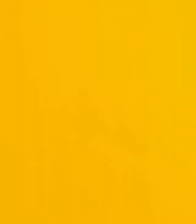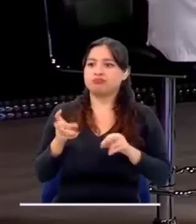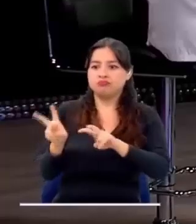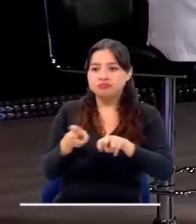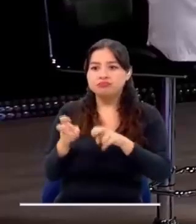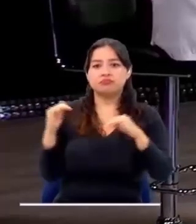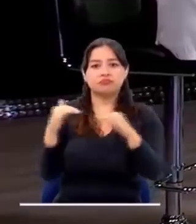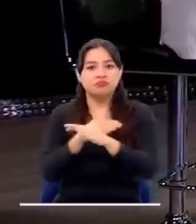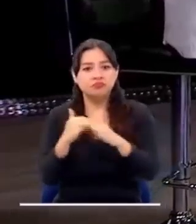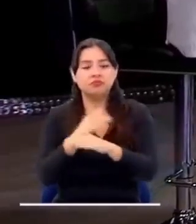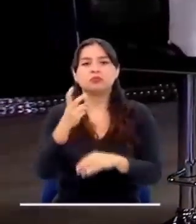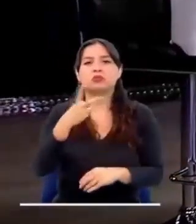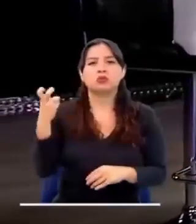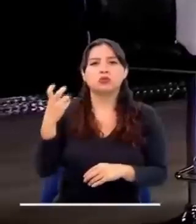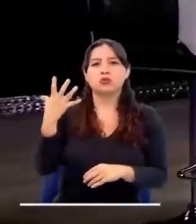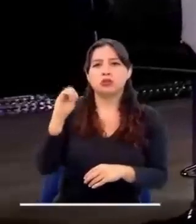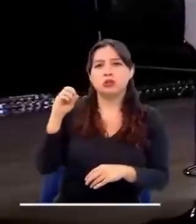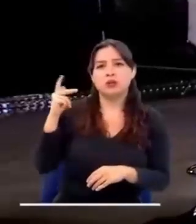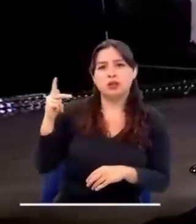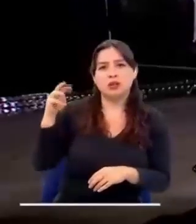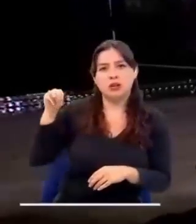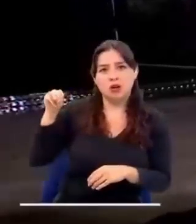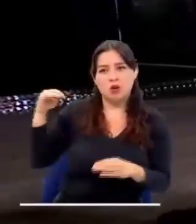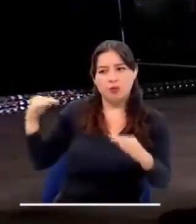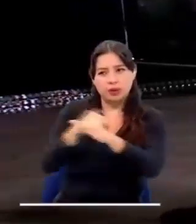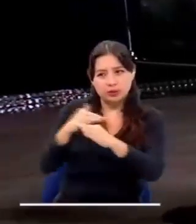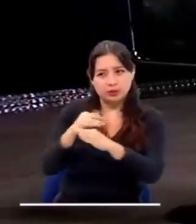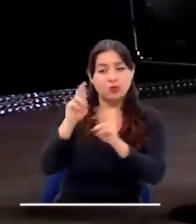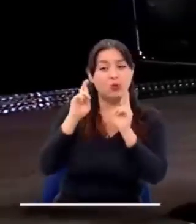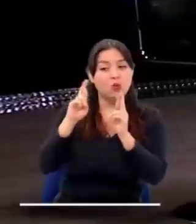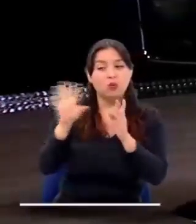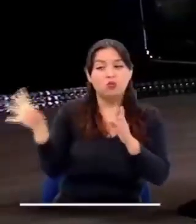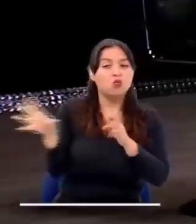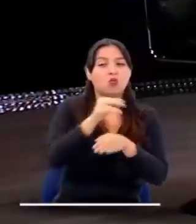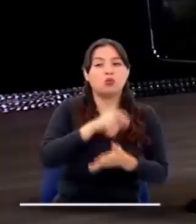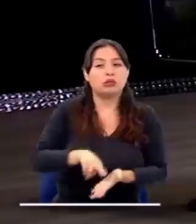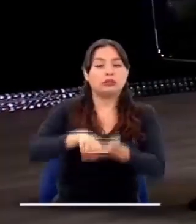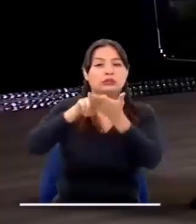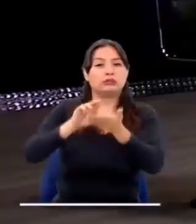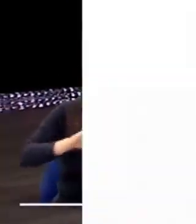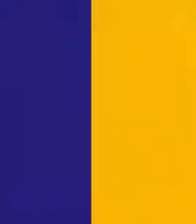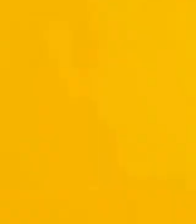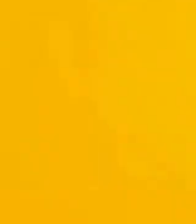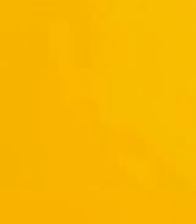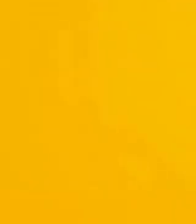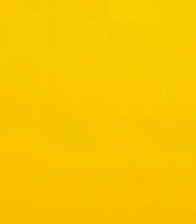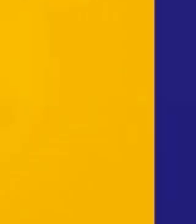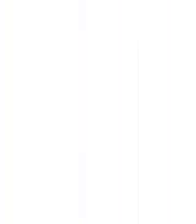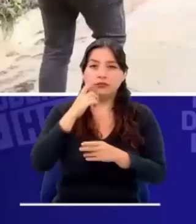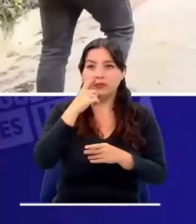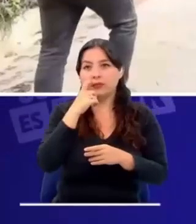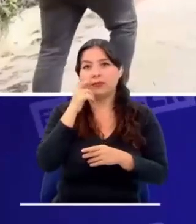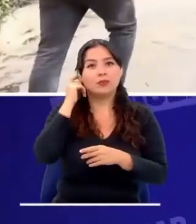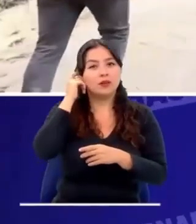placahuellas. Los 150 kilómetros que tiene la malla vial de los corregimientos, la idea es que estén recuperadas para que bajen los fletes, para